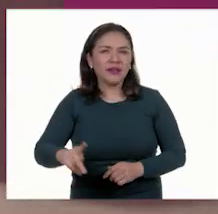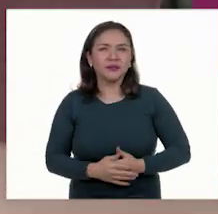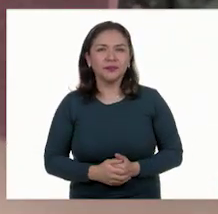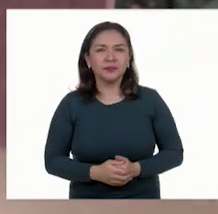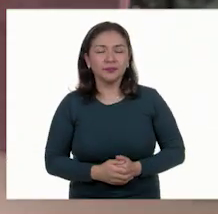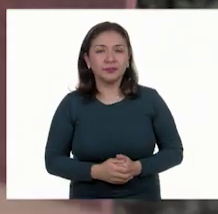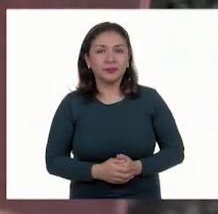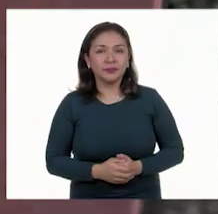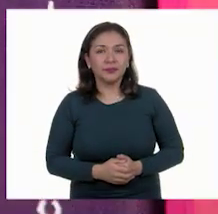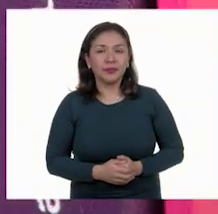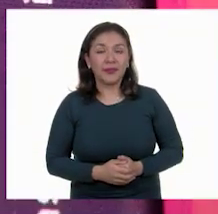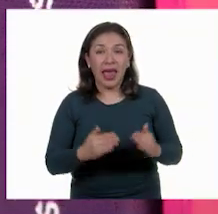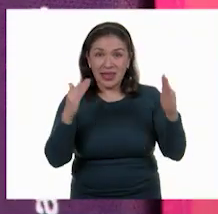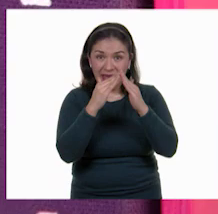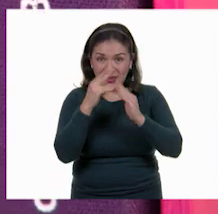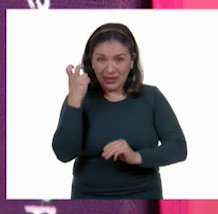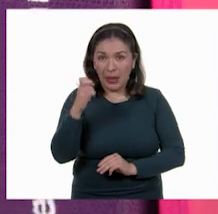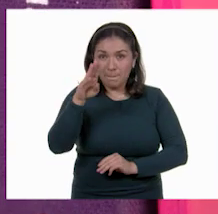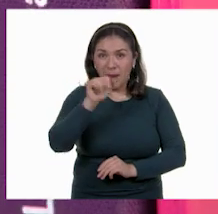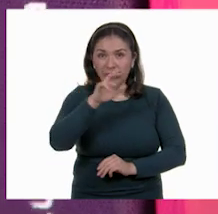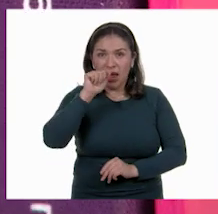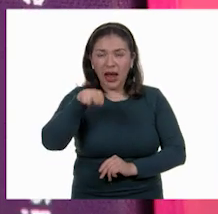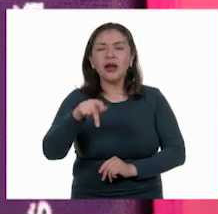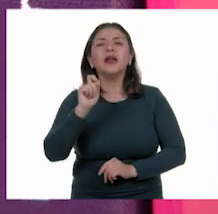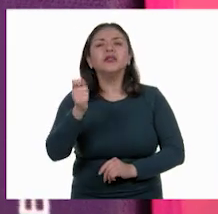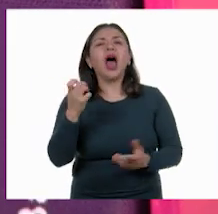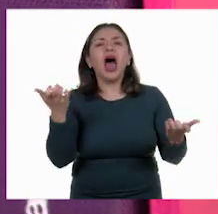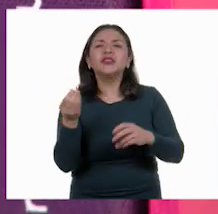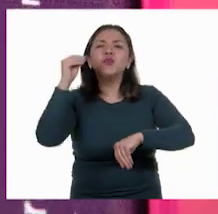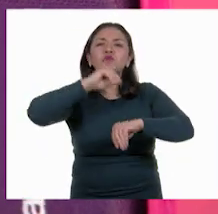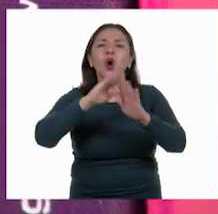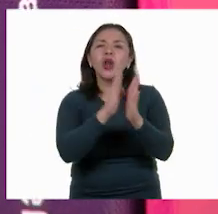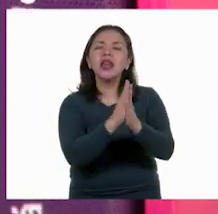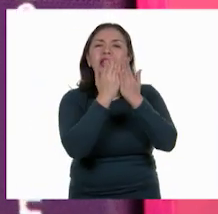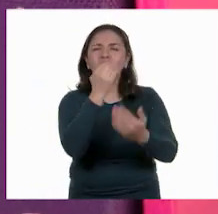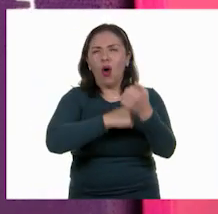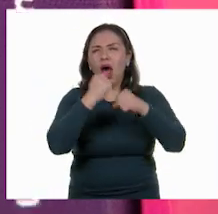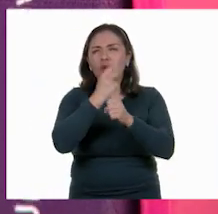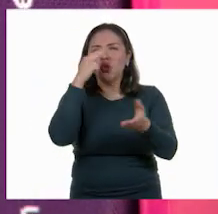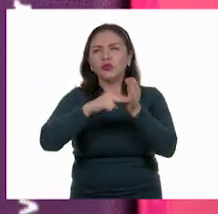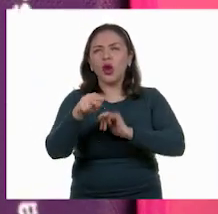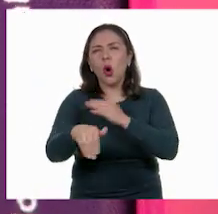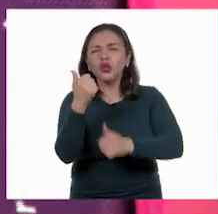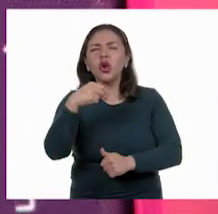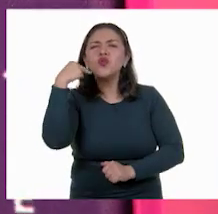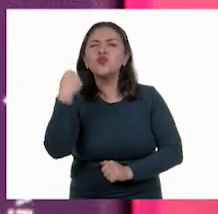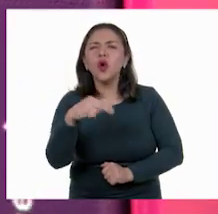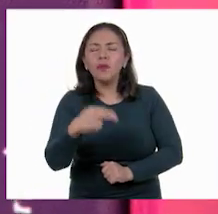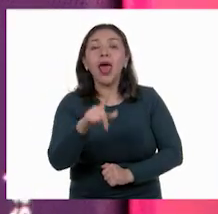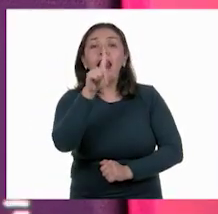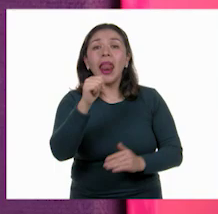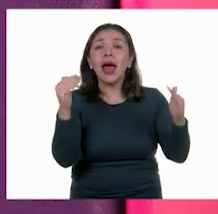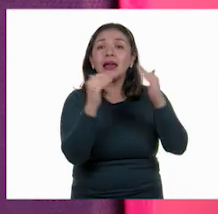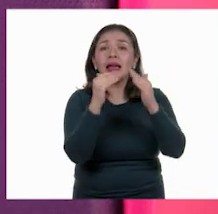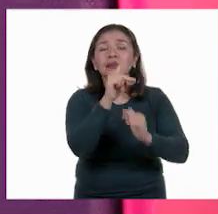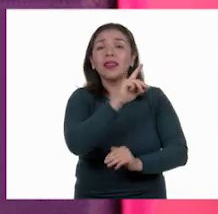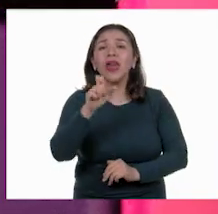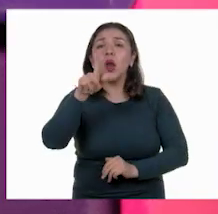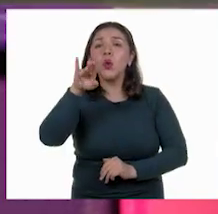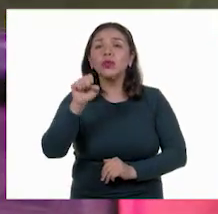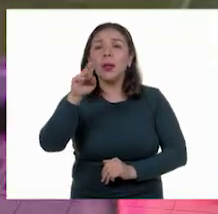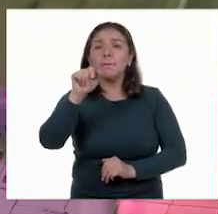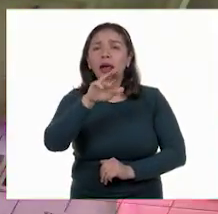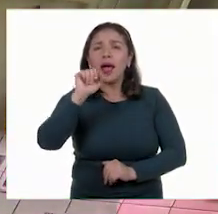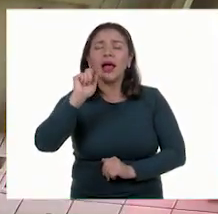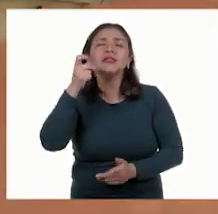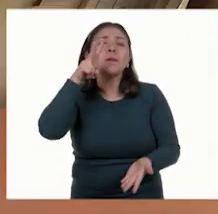La Casa Estudio Luis Barragán motivó la edición de un libro en 2011 bajo el título La Casa de Luis Barragán, un